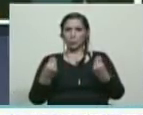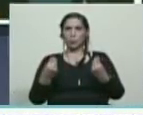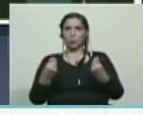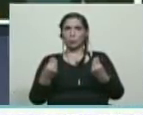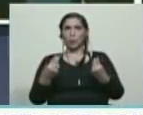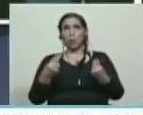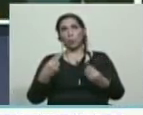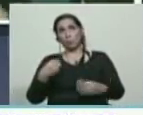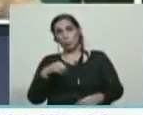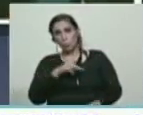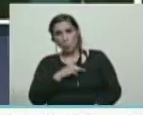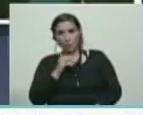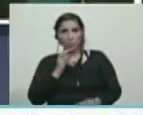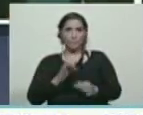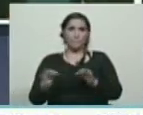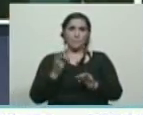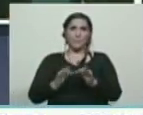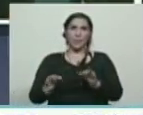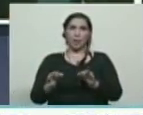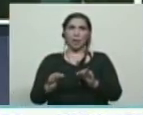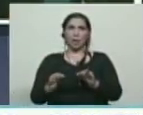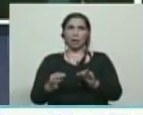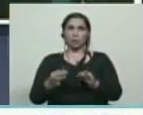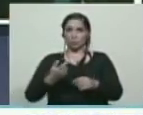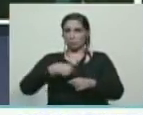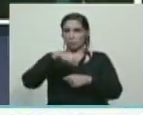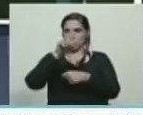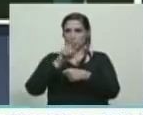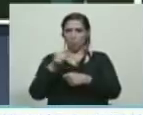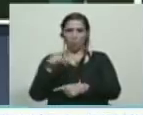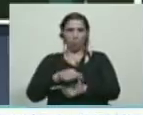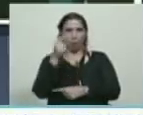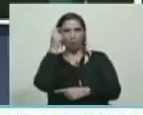nuestro Petro, que es el protagonista del día de hoy, se ha colocado al frente.